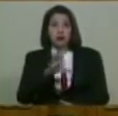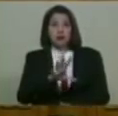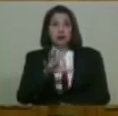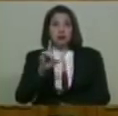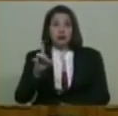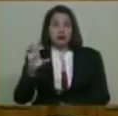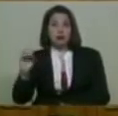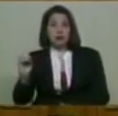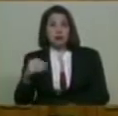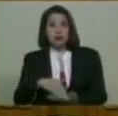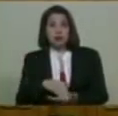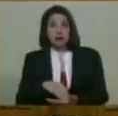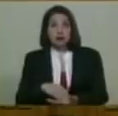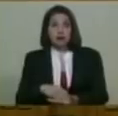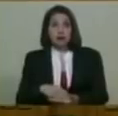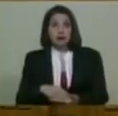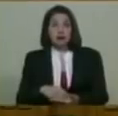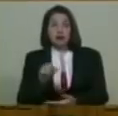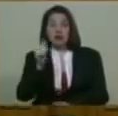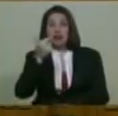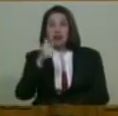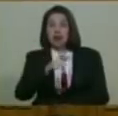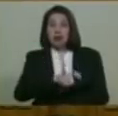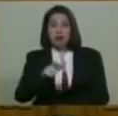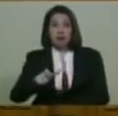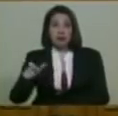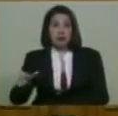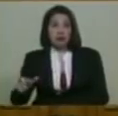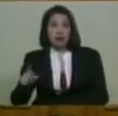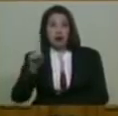1.510.000. Y familia de 10 integrantes,